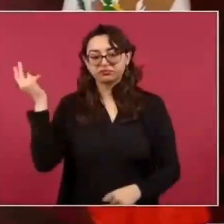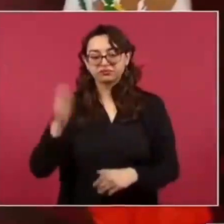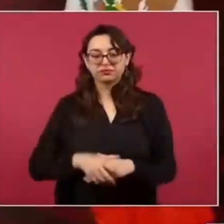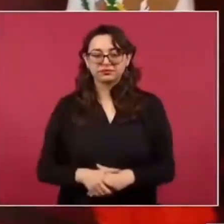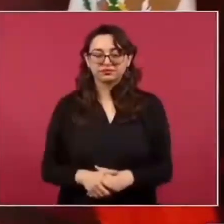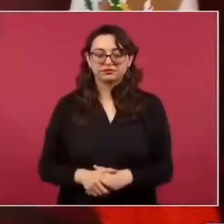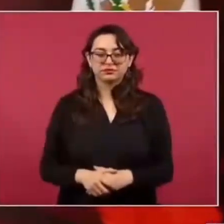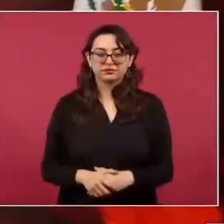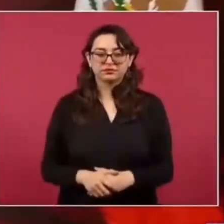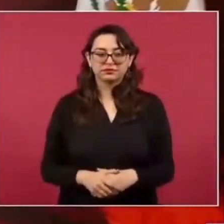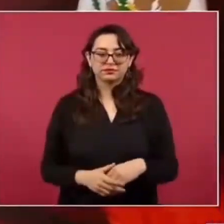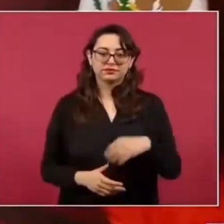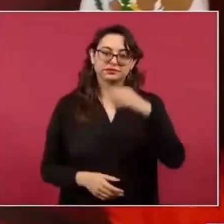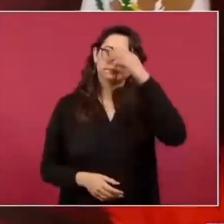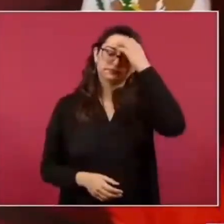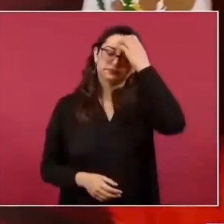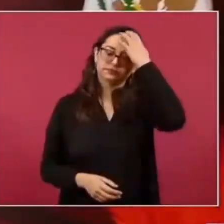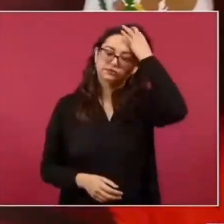A ver si no está la nota,